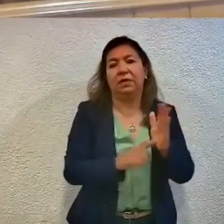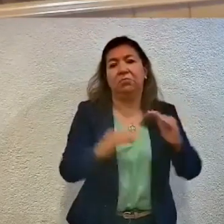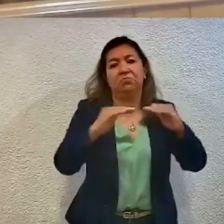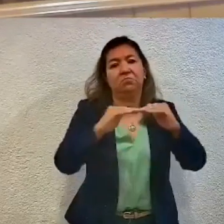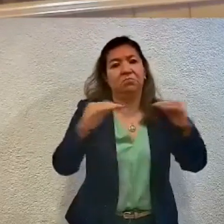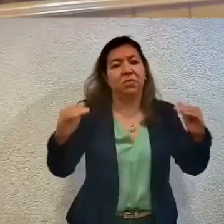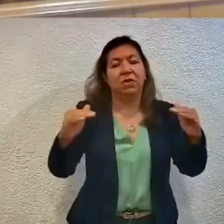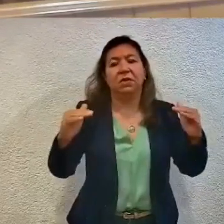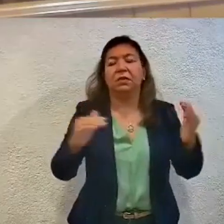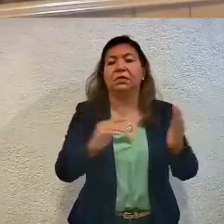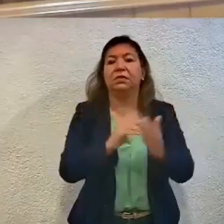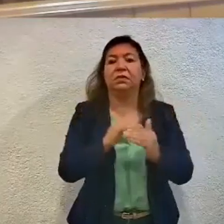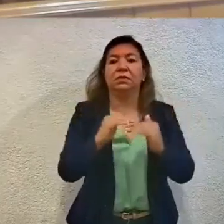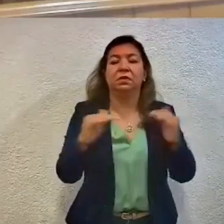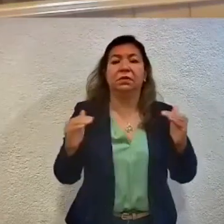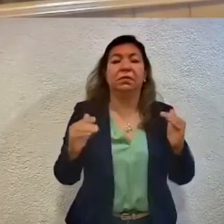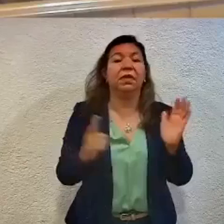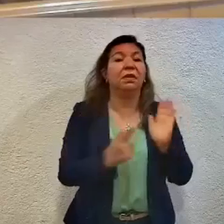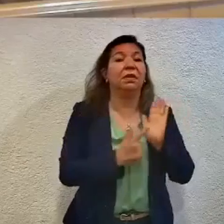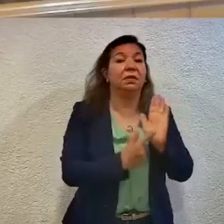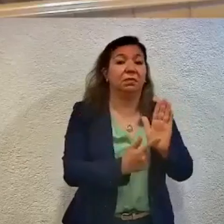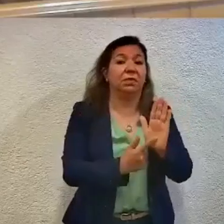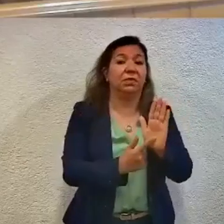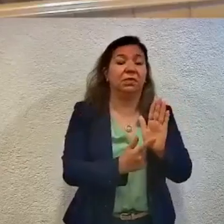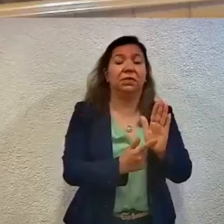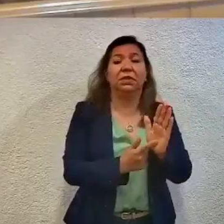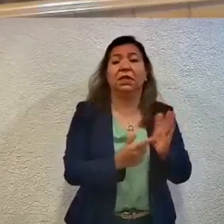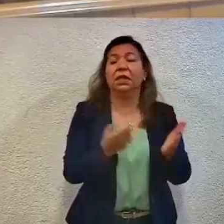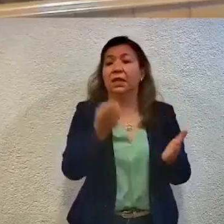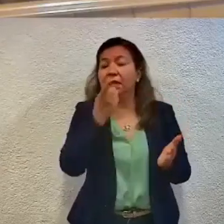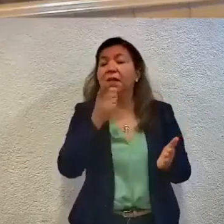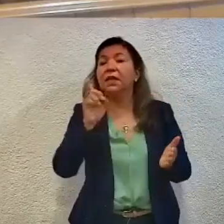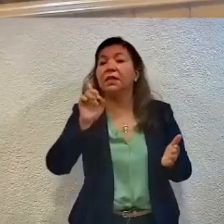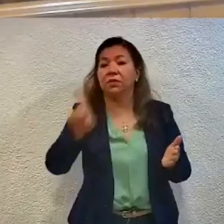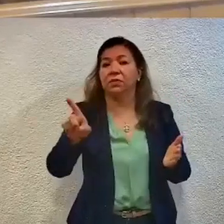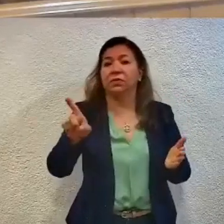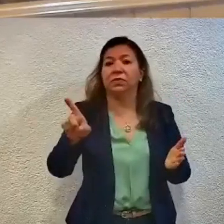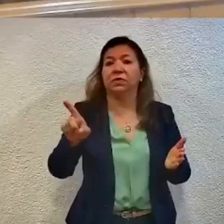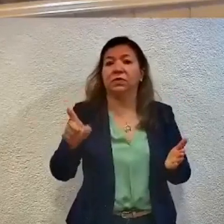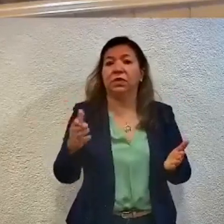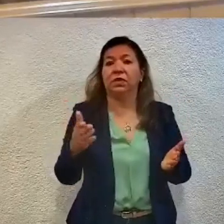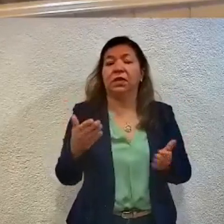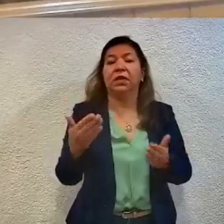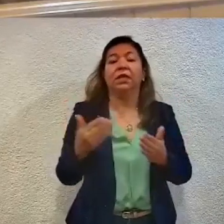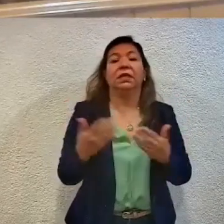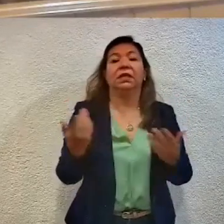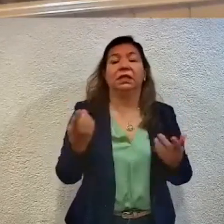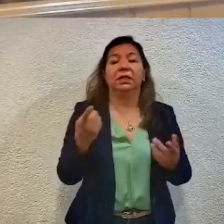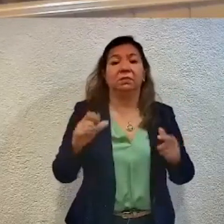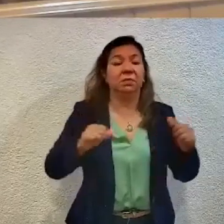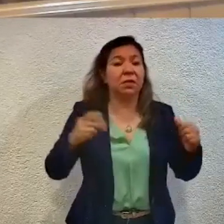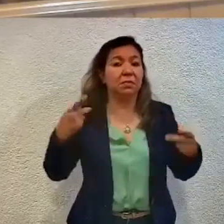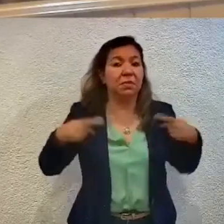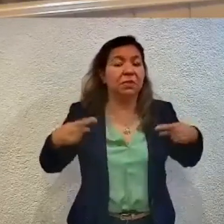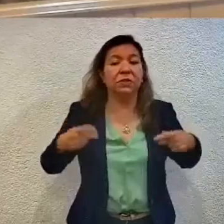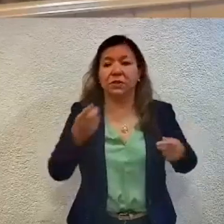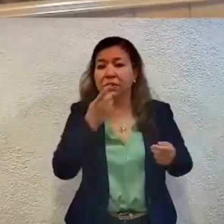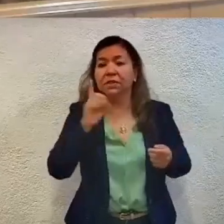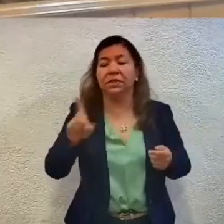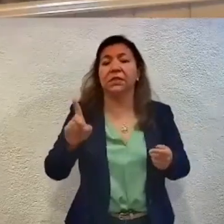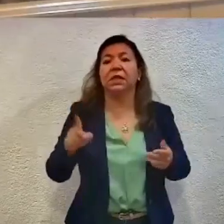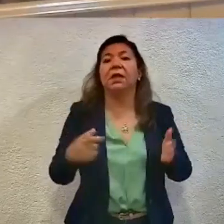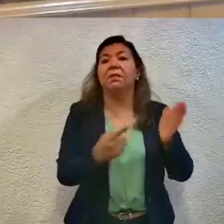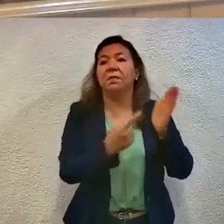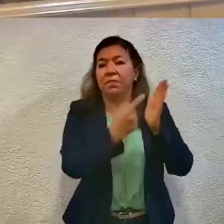de los géneros con base en los lineamientos de paridad, para demostrar que los actos impugnados, contrario a lo señalado por la parte